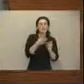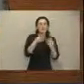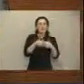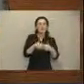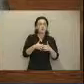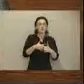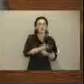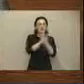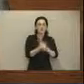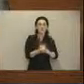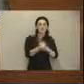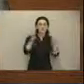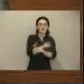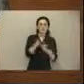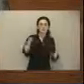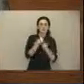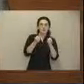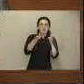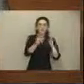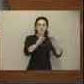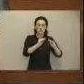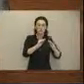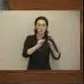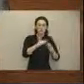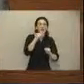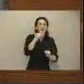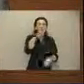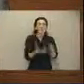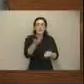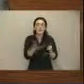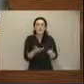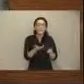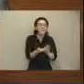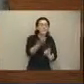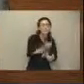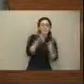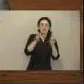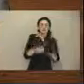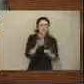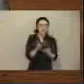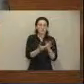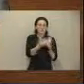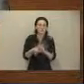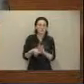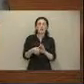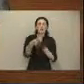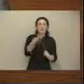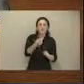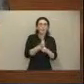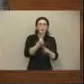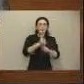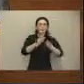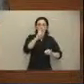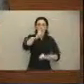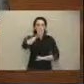suprimir su actividad, sin haber realizado ninguna evaluación previa que lo justifique, descalificando de hecho su labor